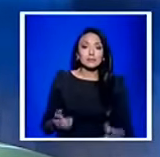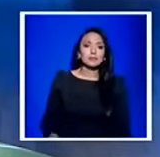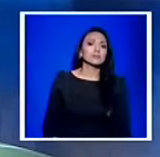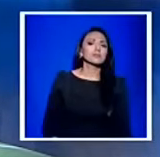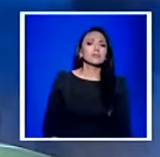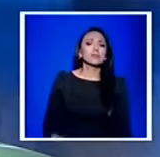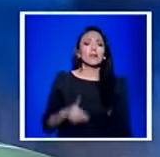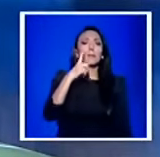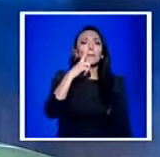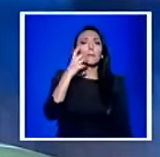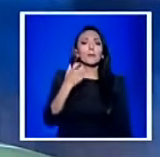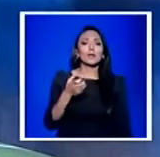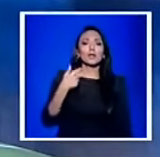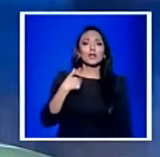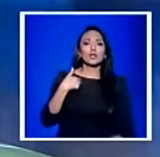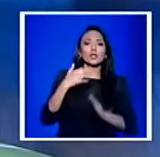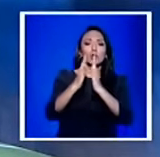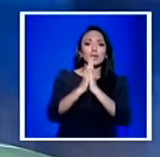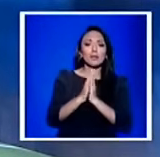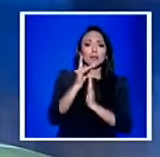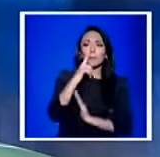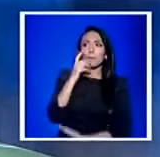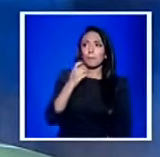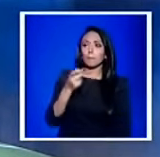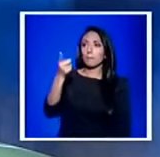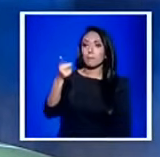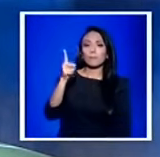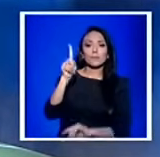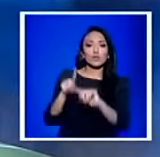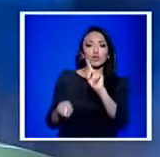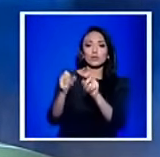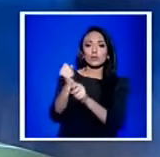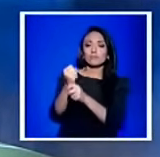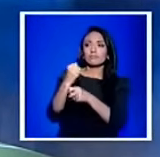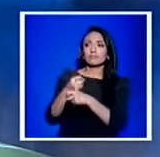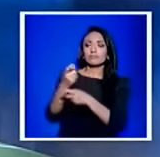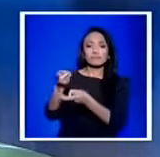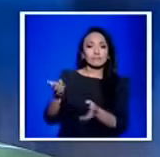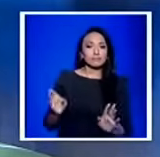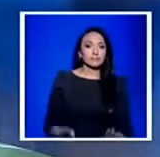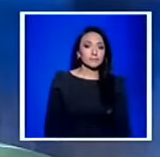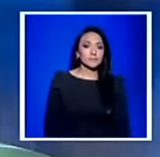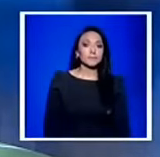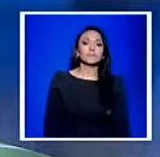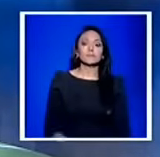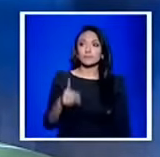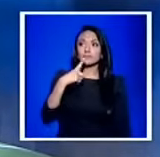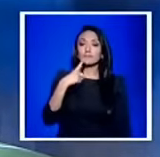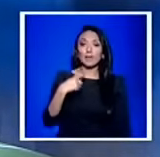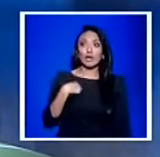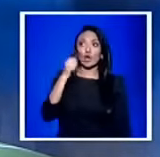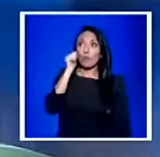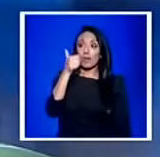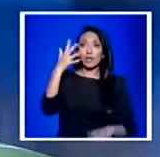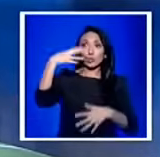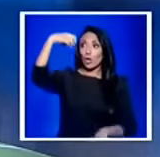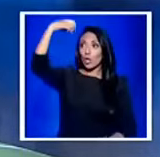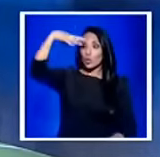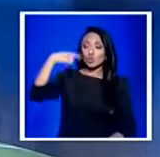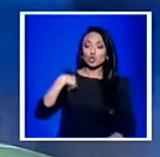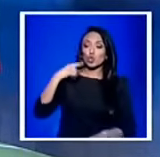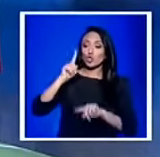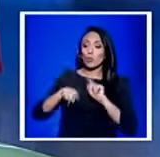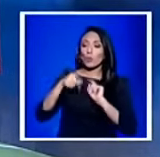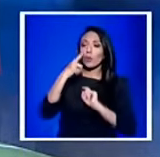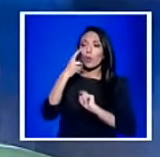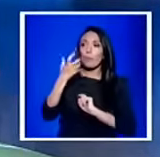don Pablo, yo le tenía un pedido de panes, ahora lamentablemente no lo va a poder dar. No lo va a poder comprar, porque me dijo, si mañana no hay luz, no puedo hacer el pan que me